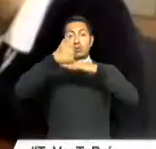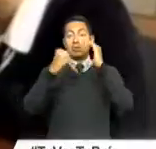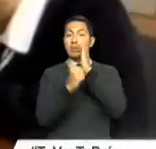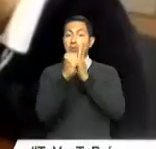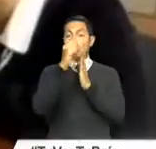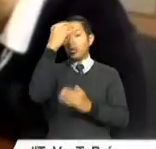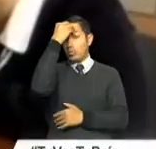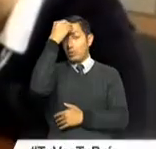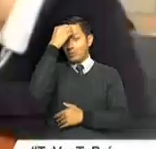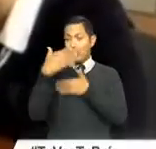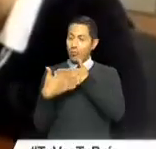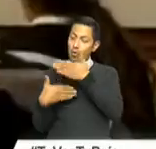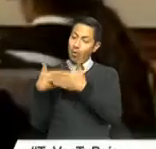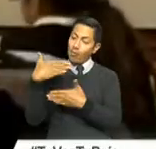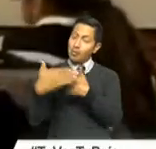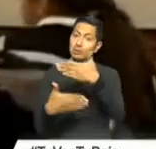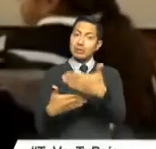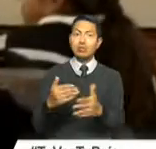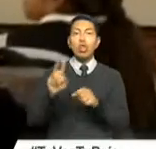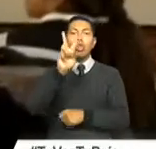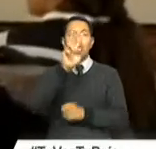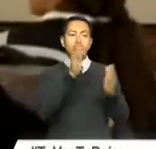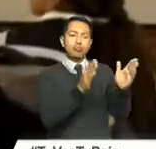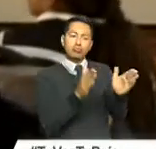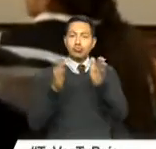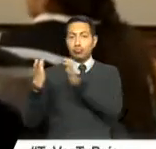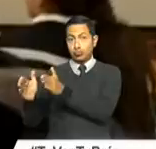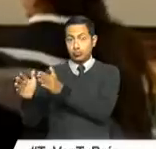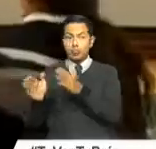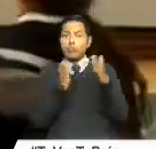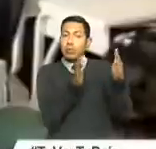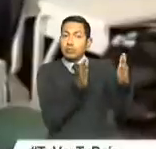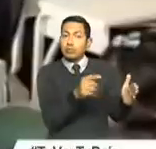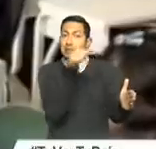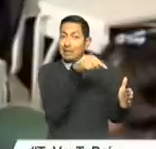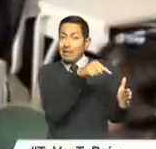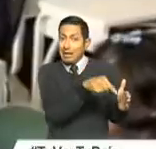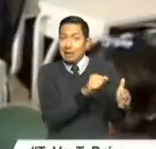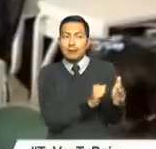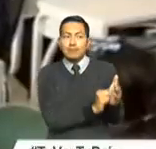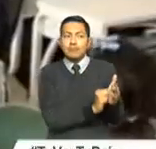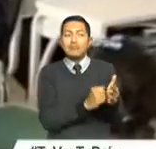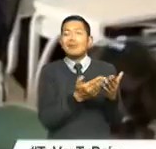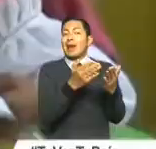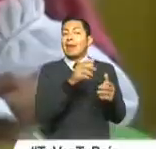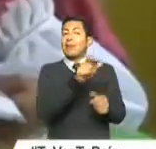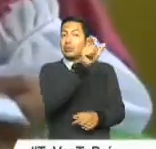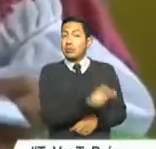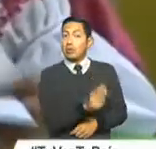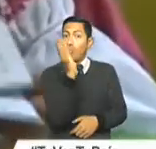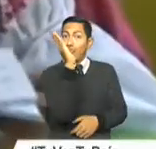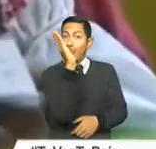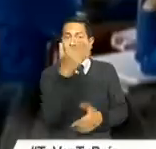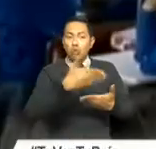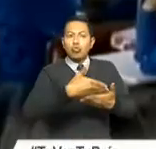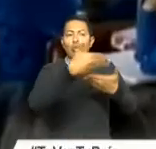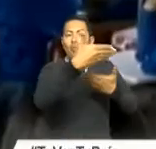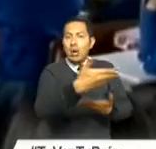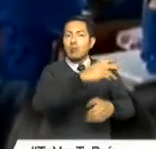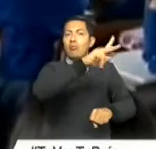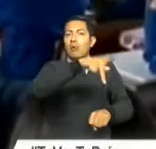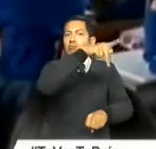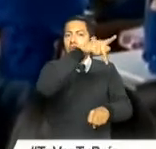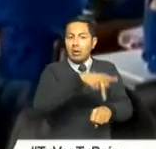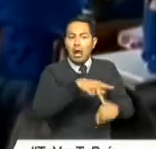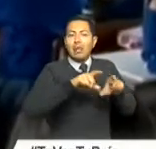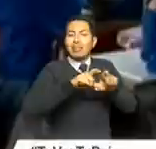Educación, este proceso tendrá dos fases. La primera corresponde a la validación de los méritos del participante, en donde se evaluarán los